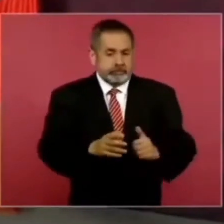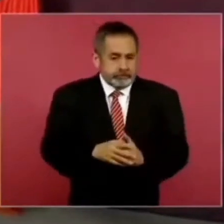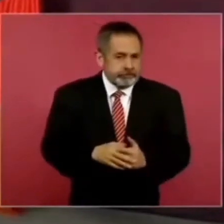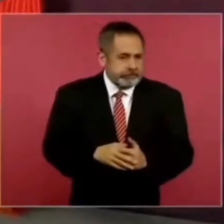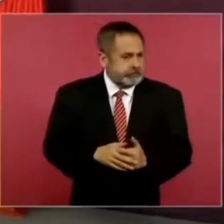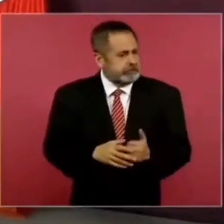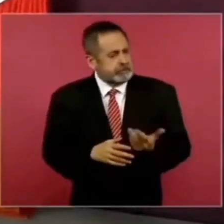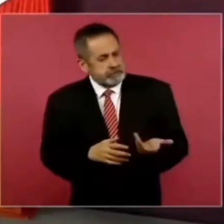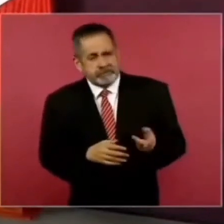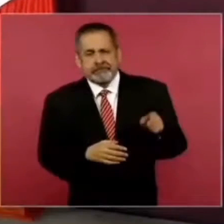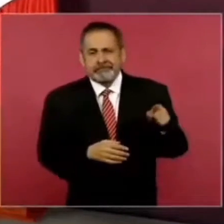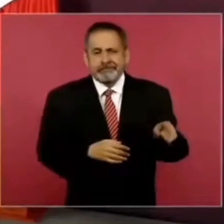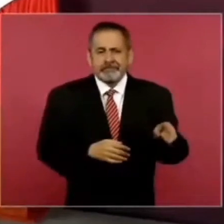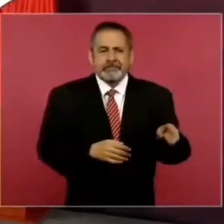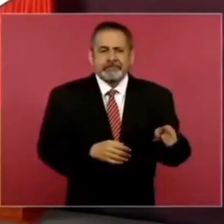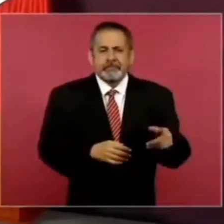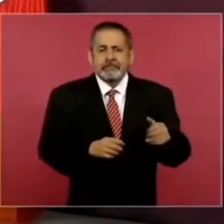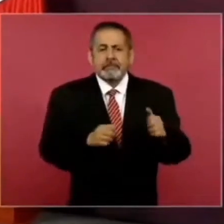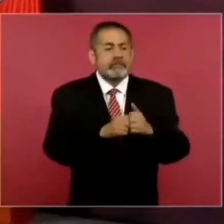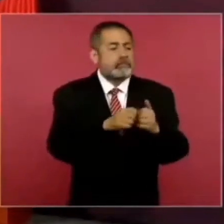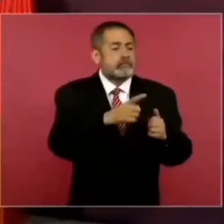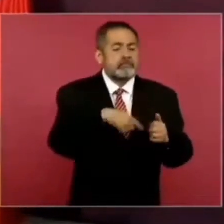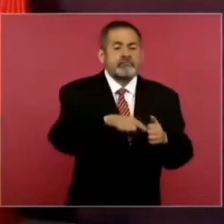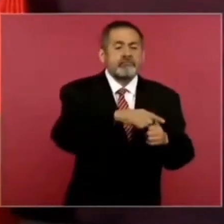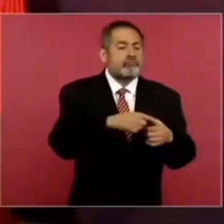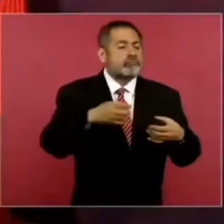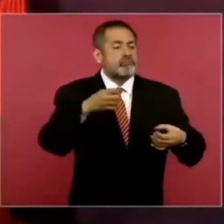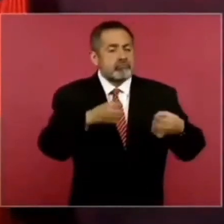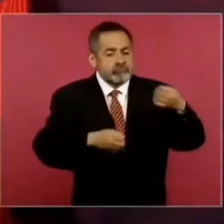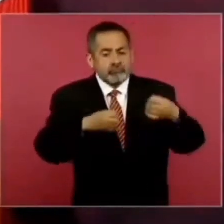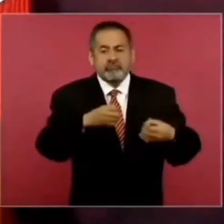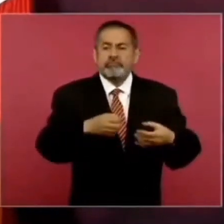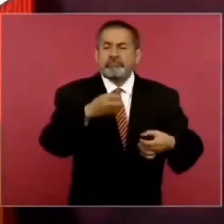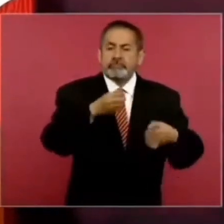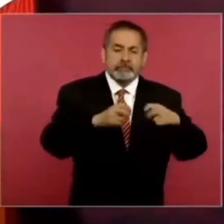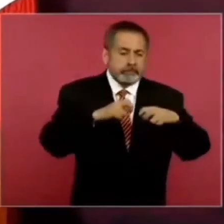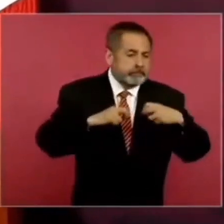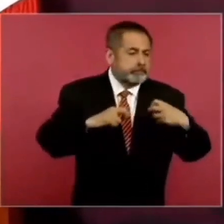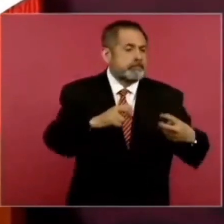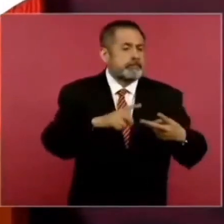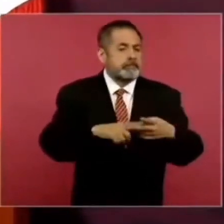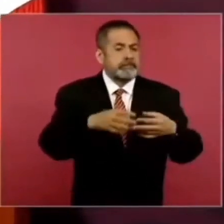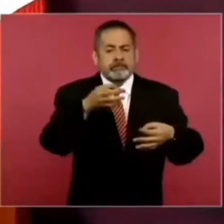contar con el apoyo de jueces, de magistrados, de ministros.